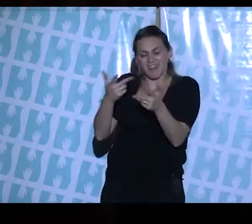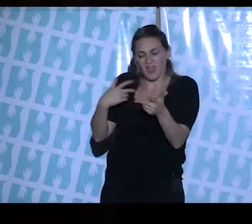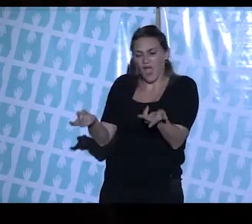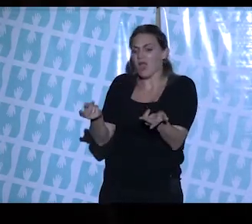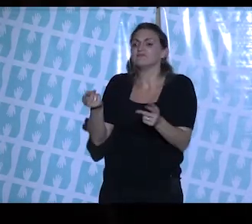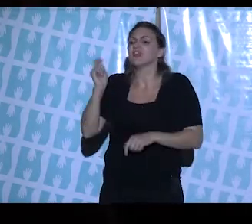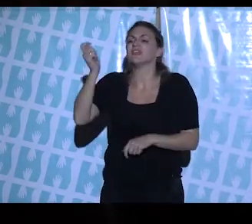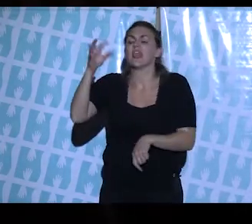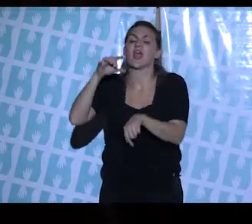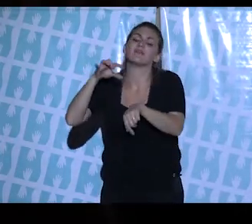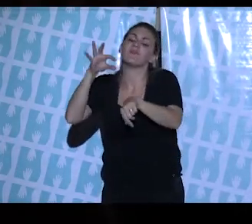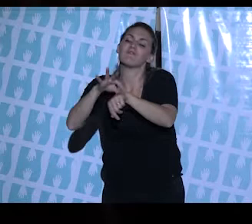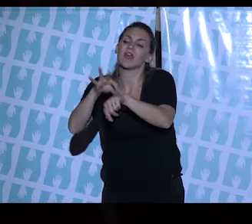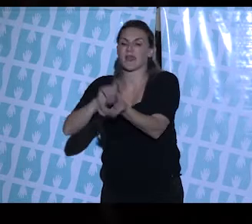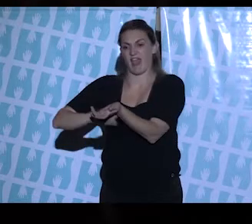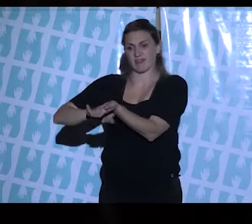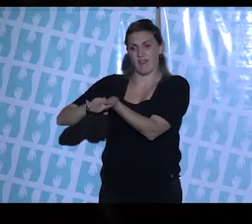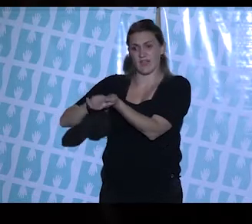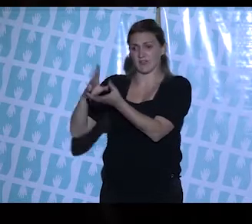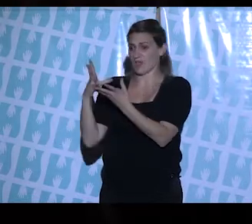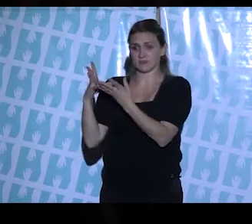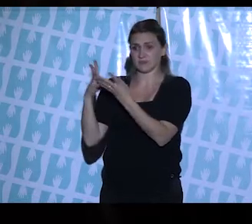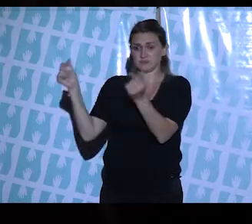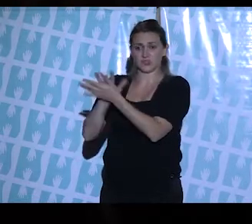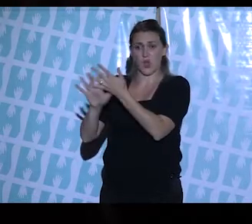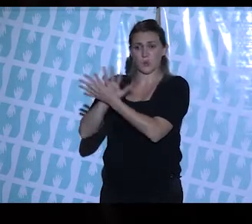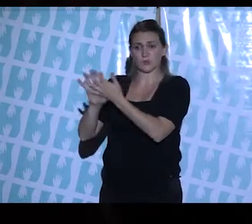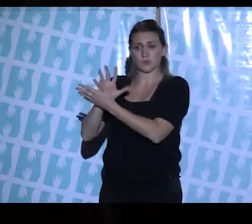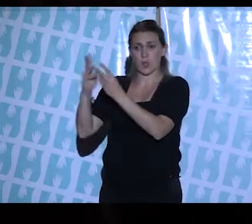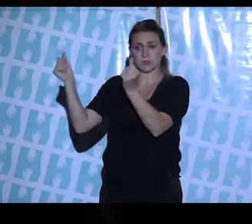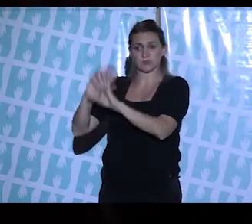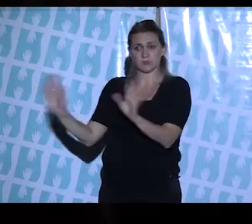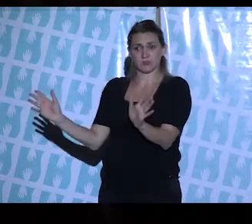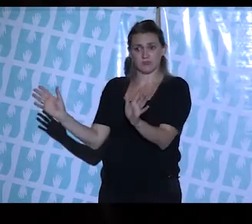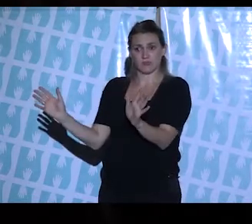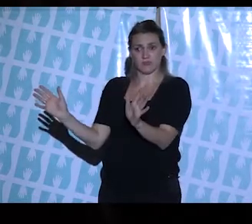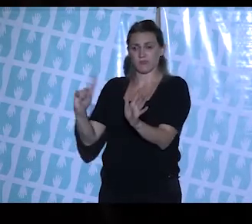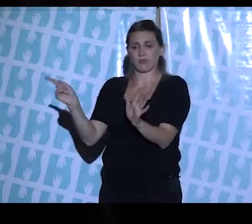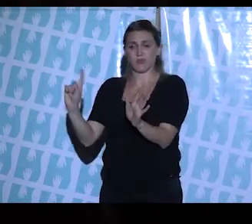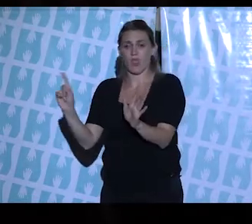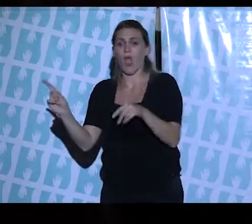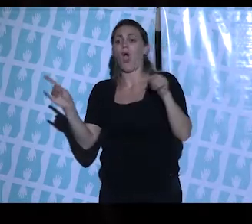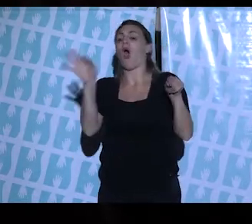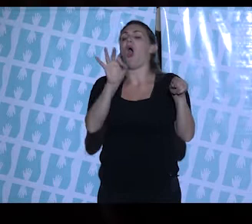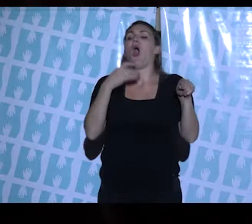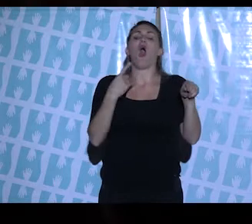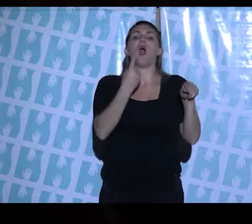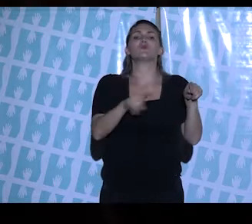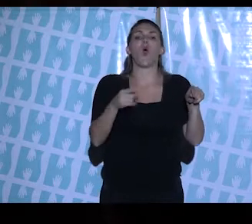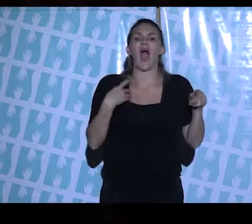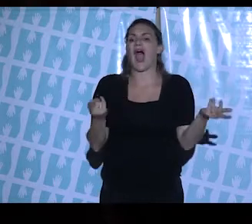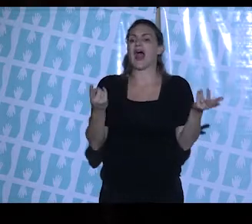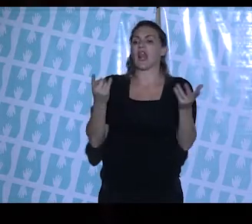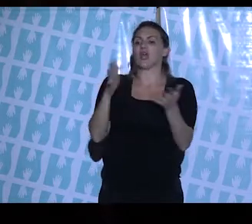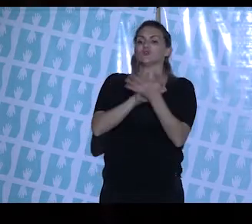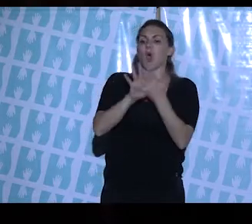se ha curado de diabetes, o quién se ha curado de hipertensión arterial, o quién se ha curado de artritis reumatoidea, o quién